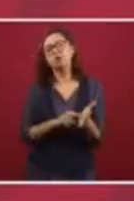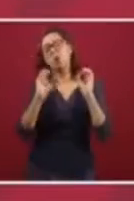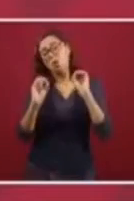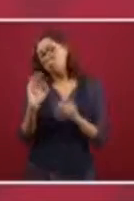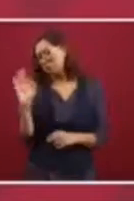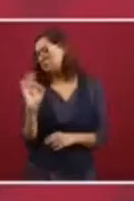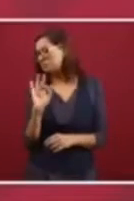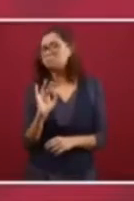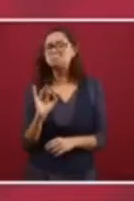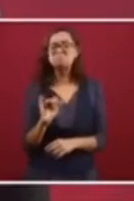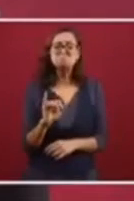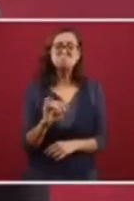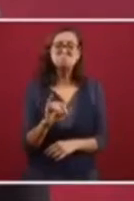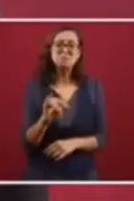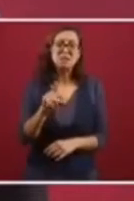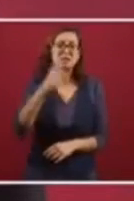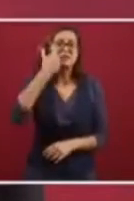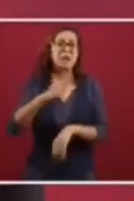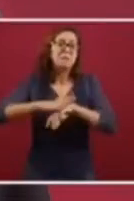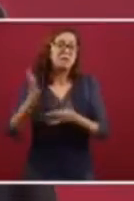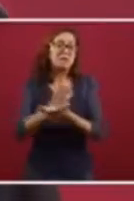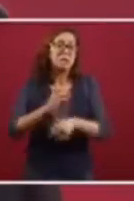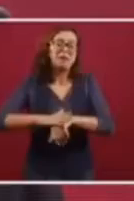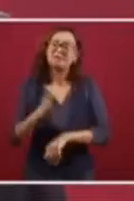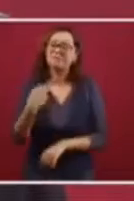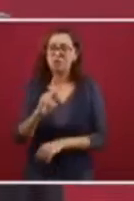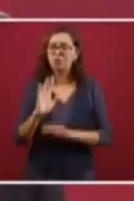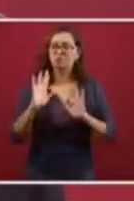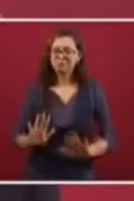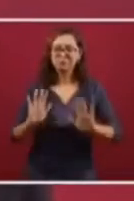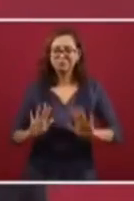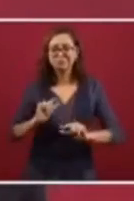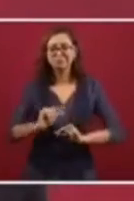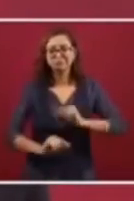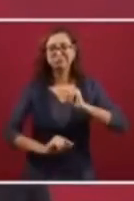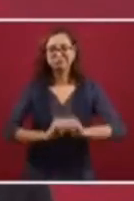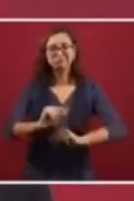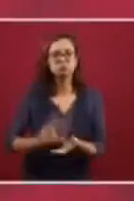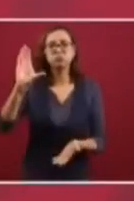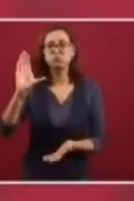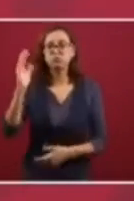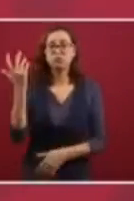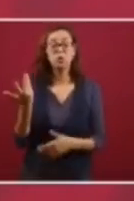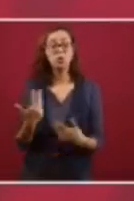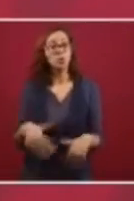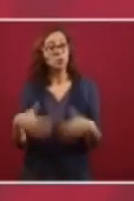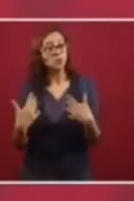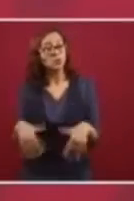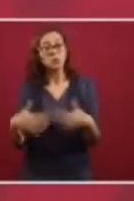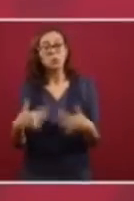pues quisieran más y más, pero bueno, todo tiene su límite. Incluso